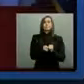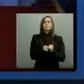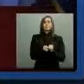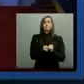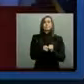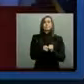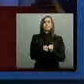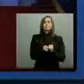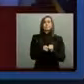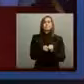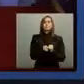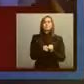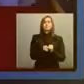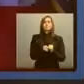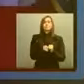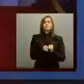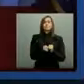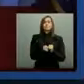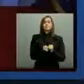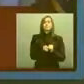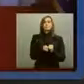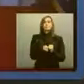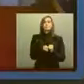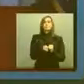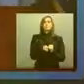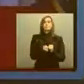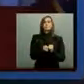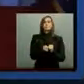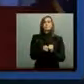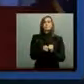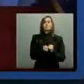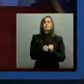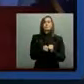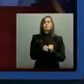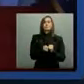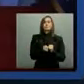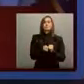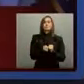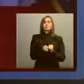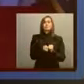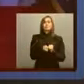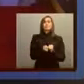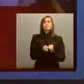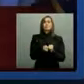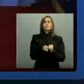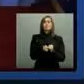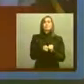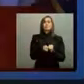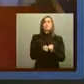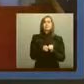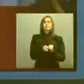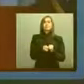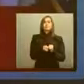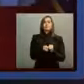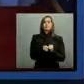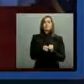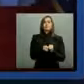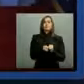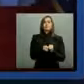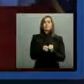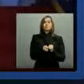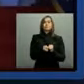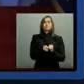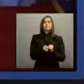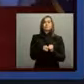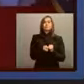que nos han llevado al borde de una desgracia con mi cama lo que le